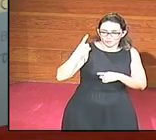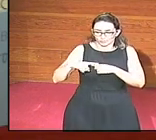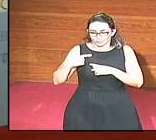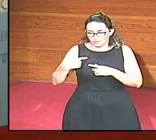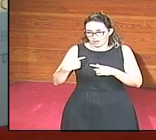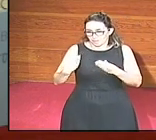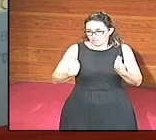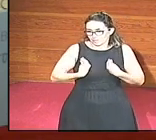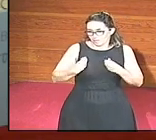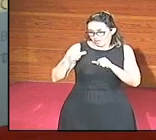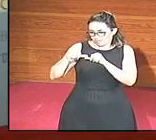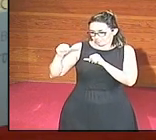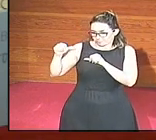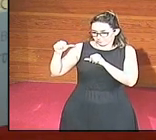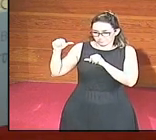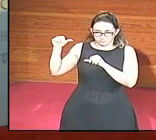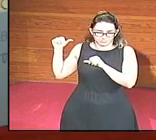acumulando